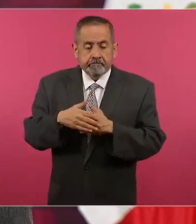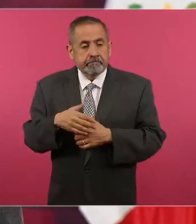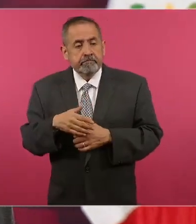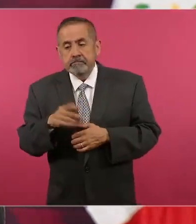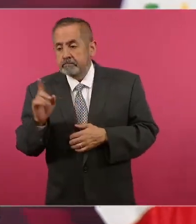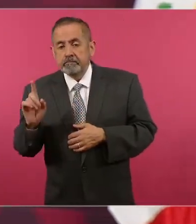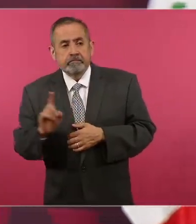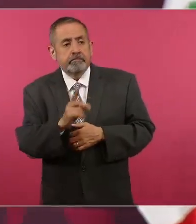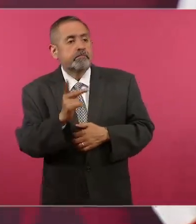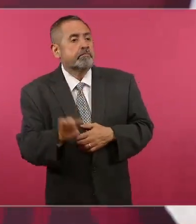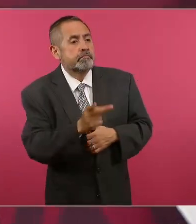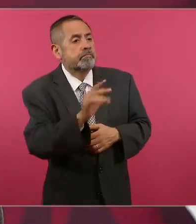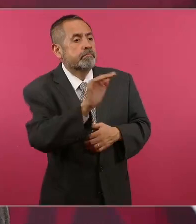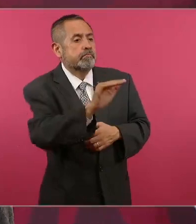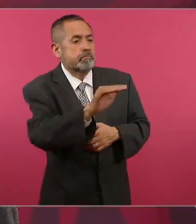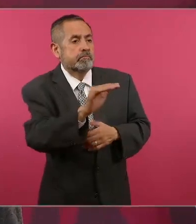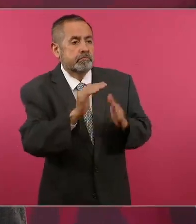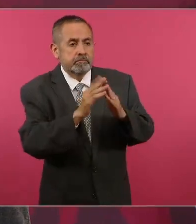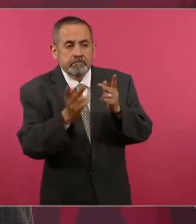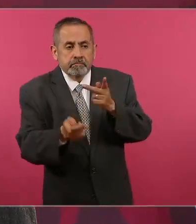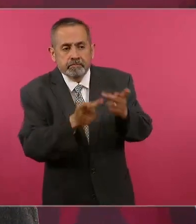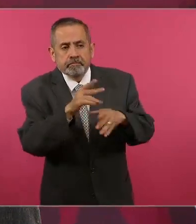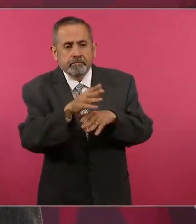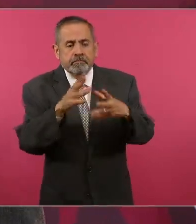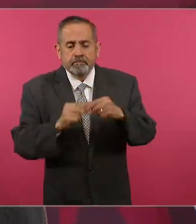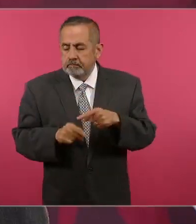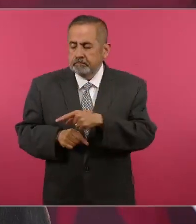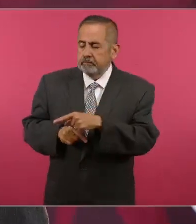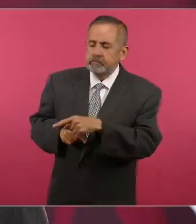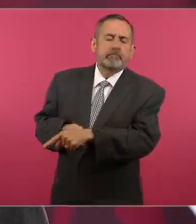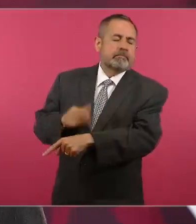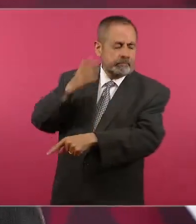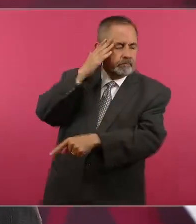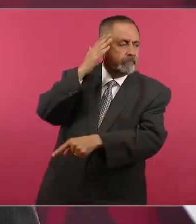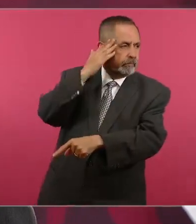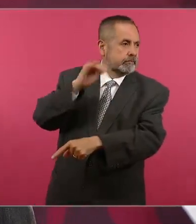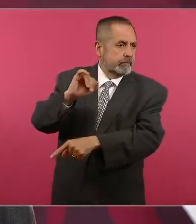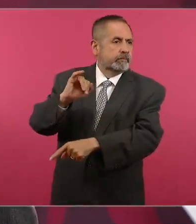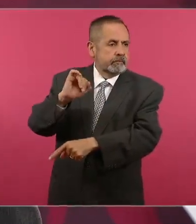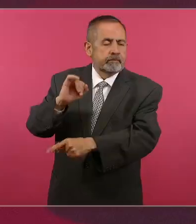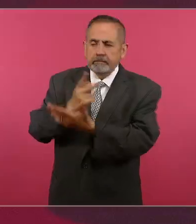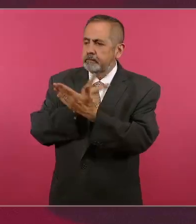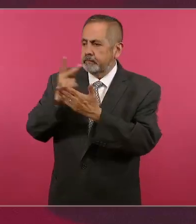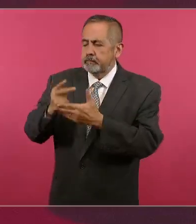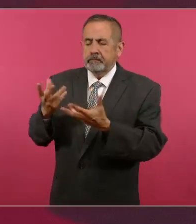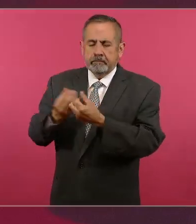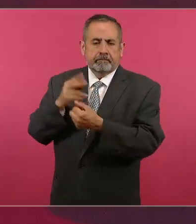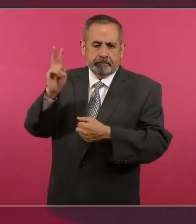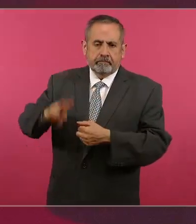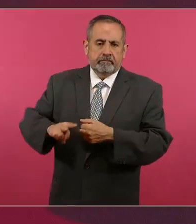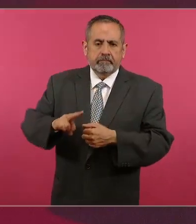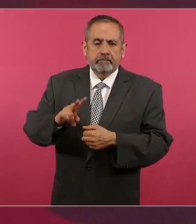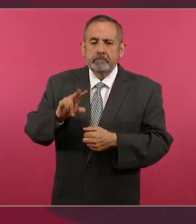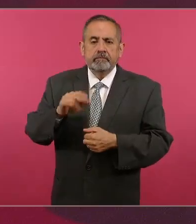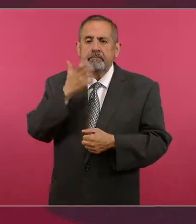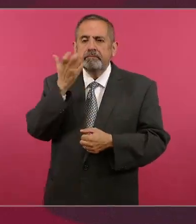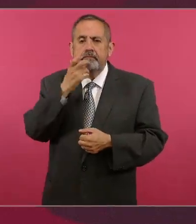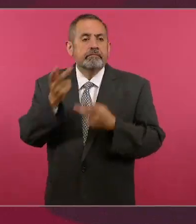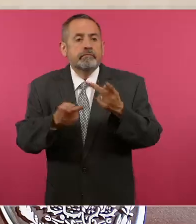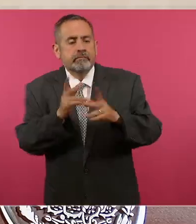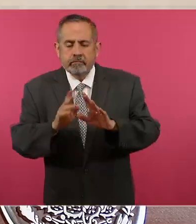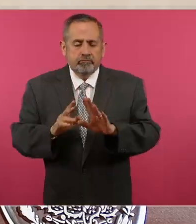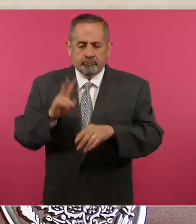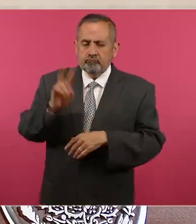preguntar a las casas, sepan que es un programa que estamos